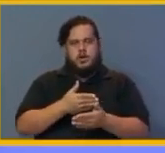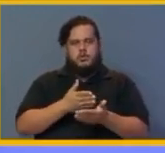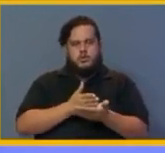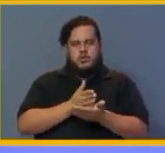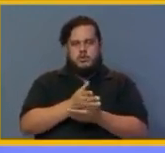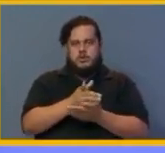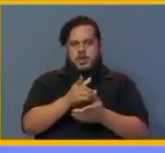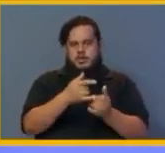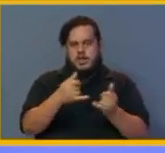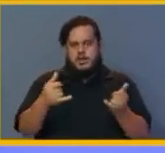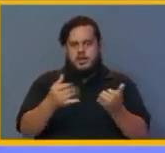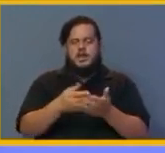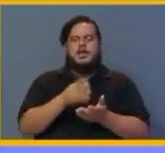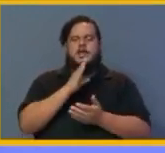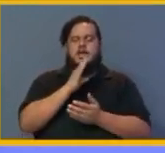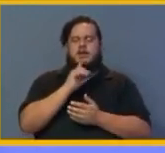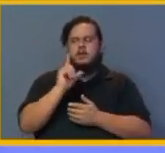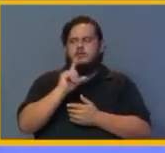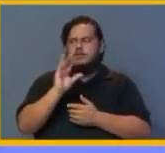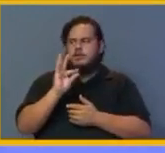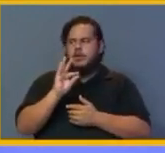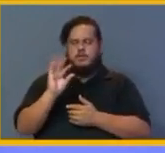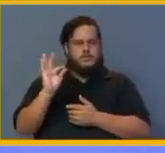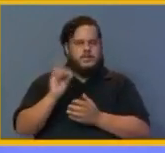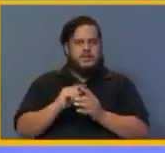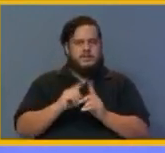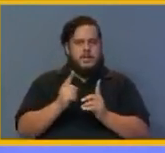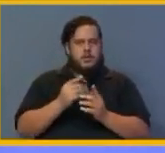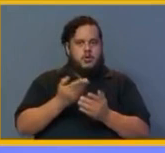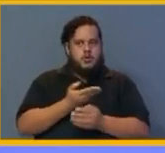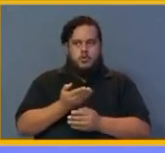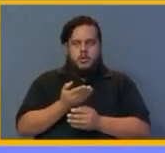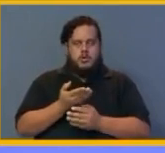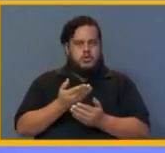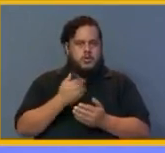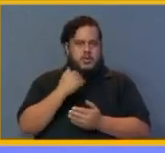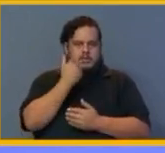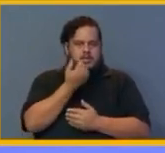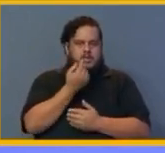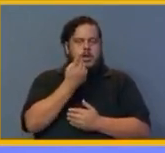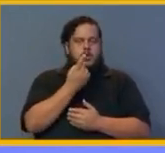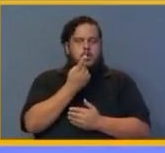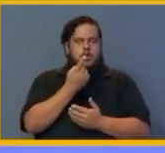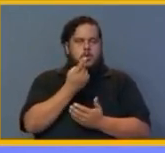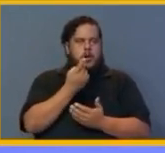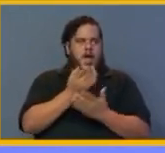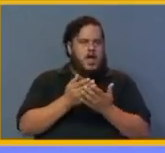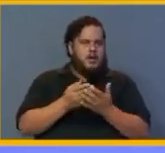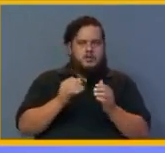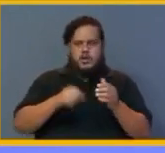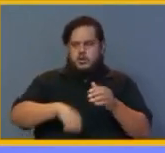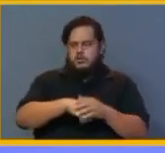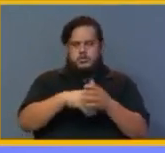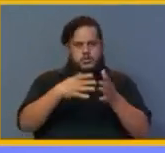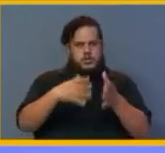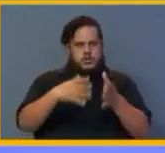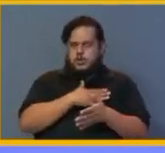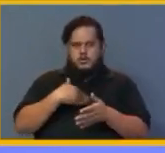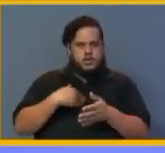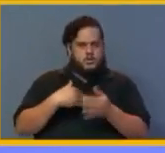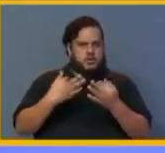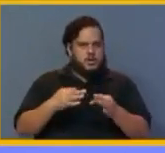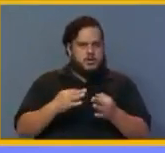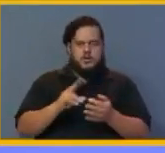Luis Fernando Fallas. Pero cuando es simplemente un capricho de los futbolistas que no les gusta el trato porque no les gusta, no es porque